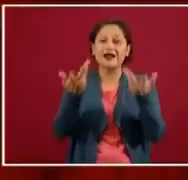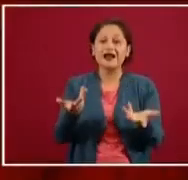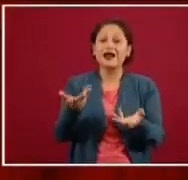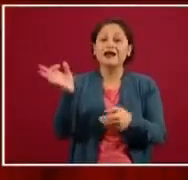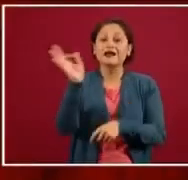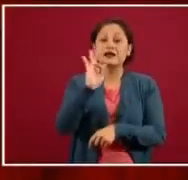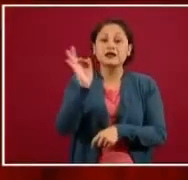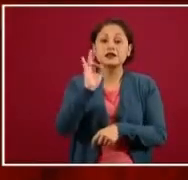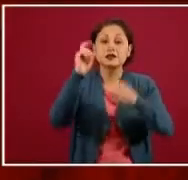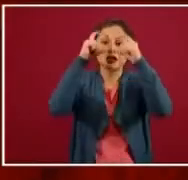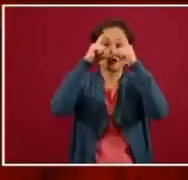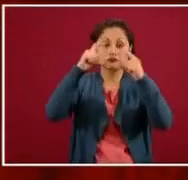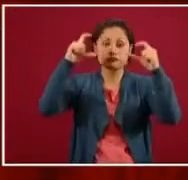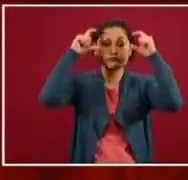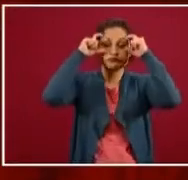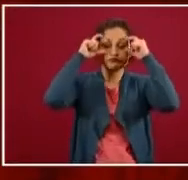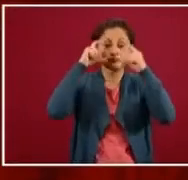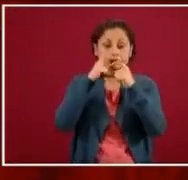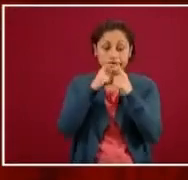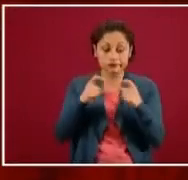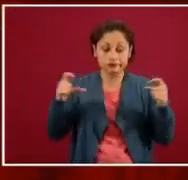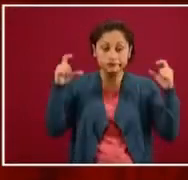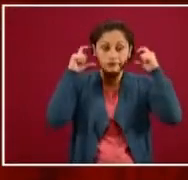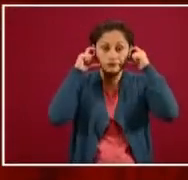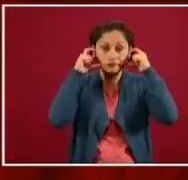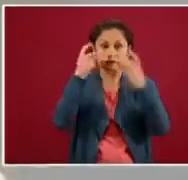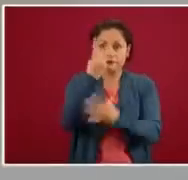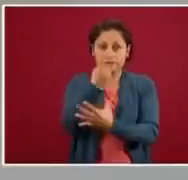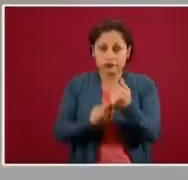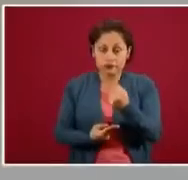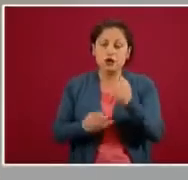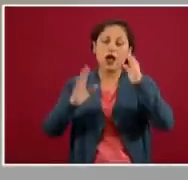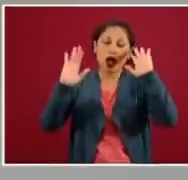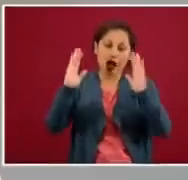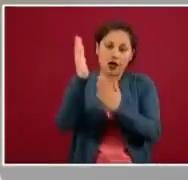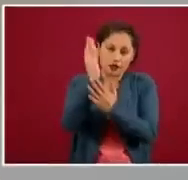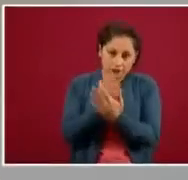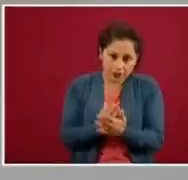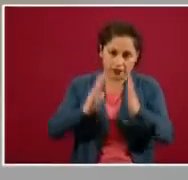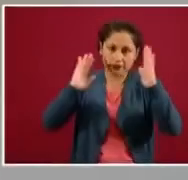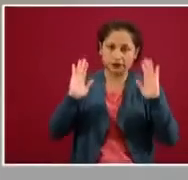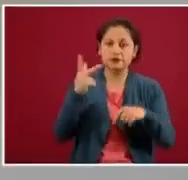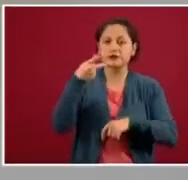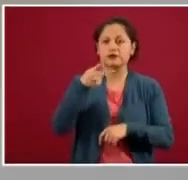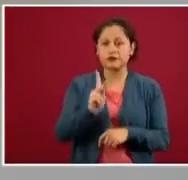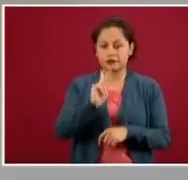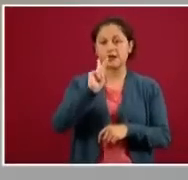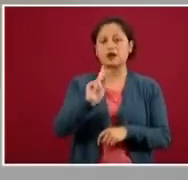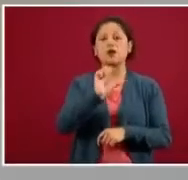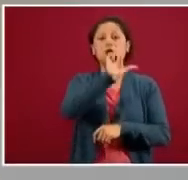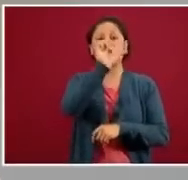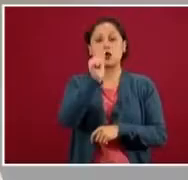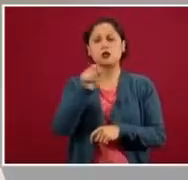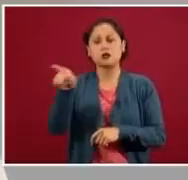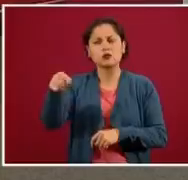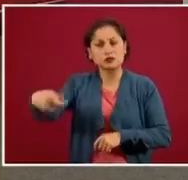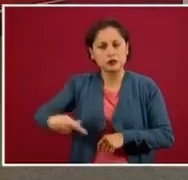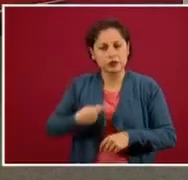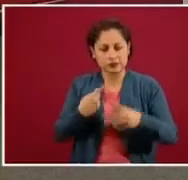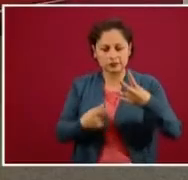muy significativa. Pero por otro lado, y lo relaciono con su primer comentario, al cual me parece también una buena